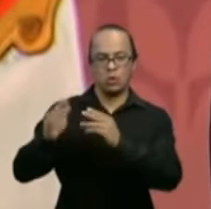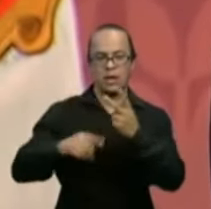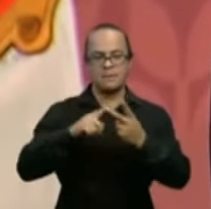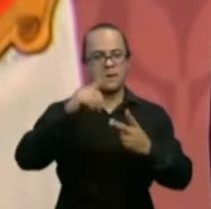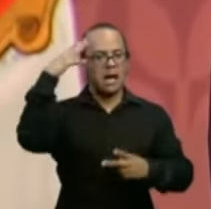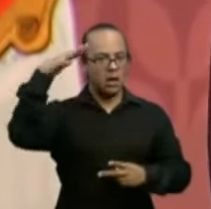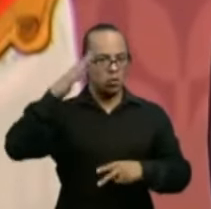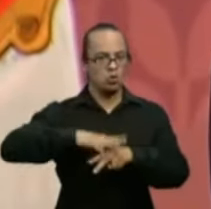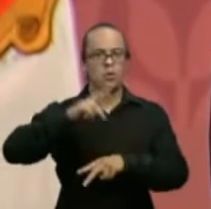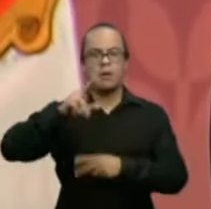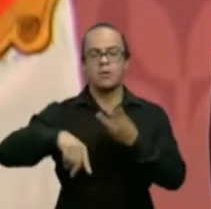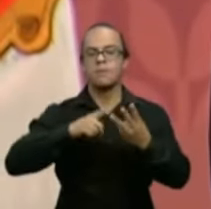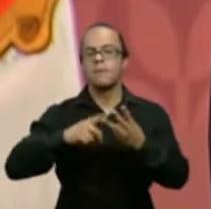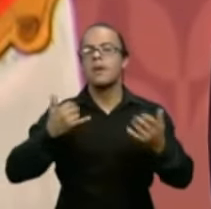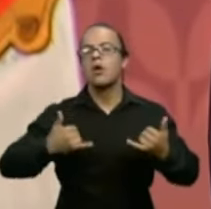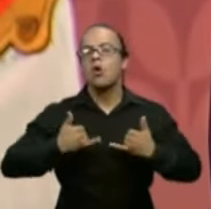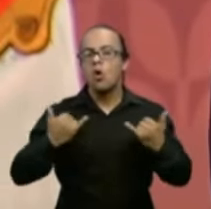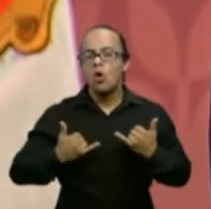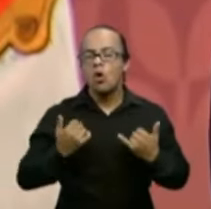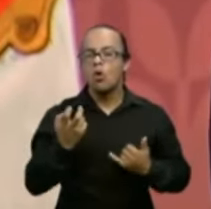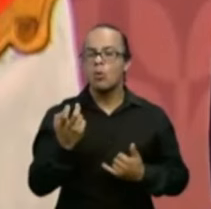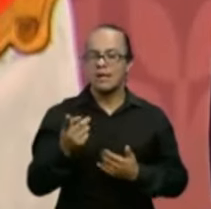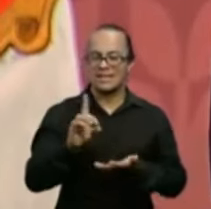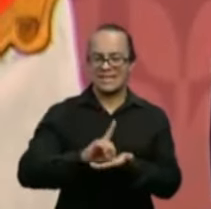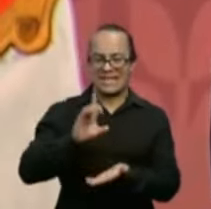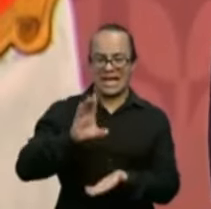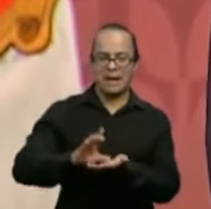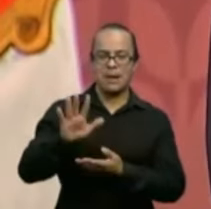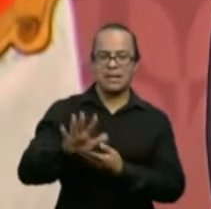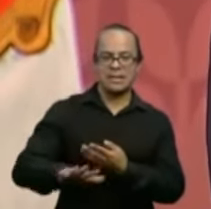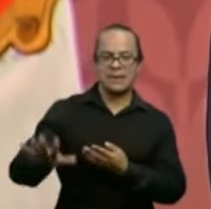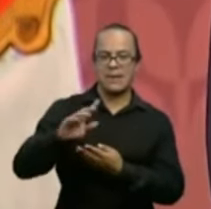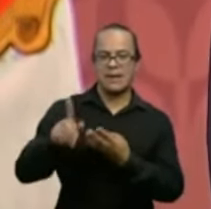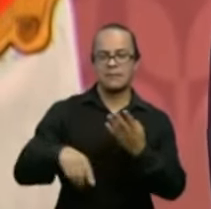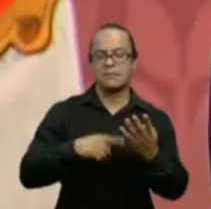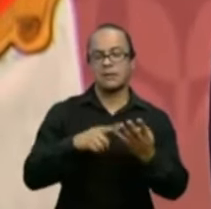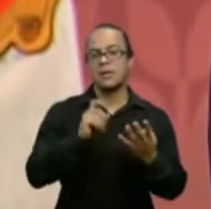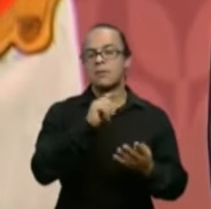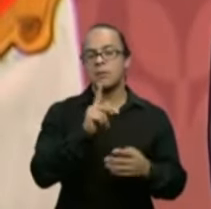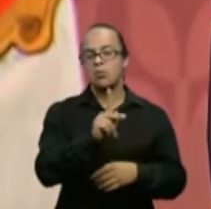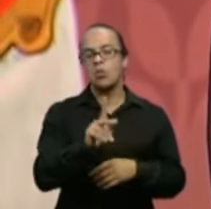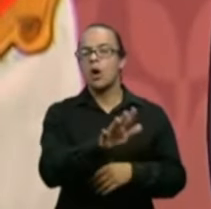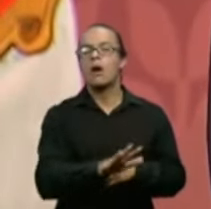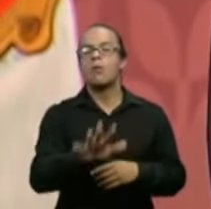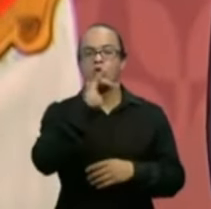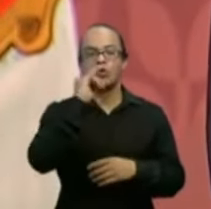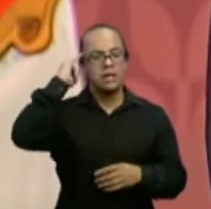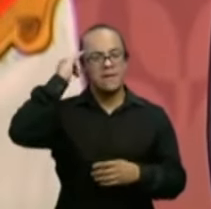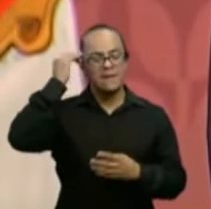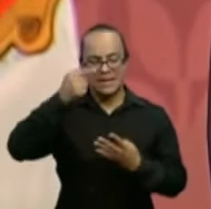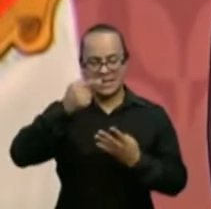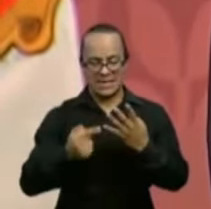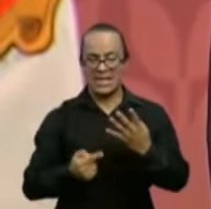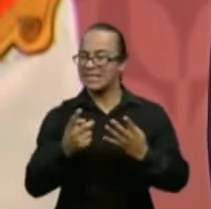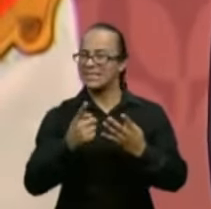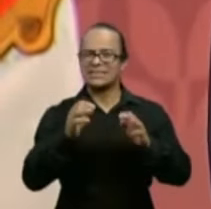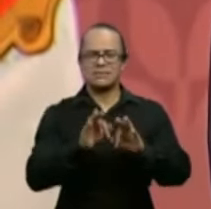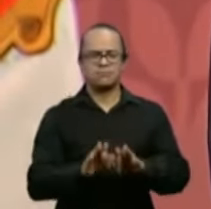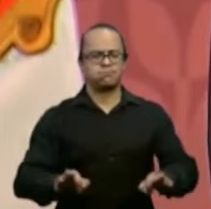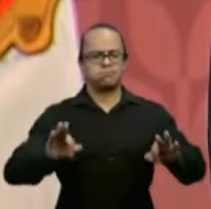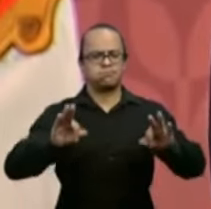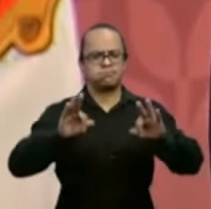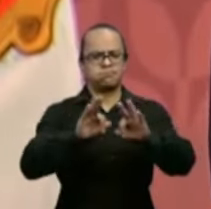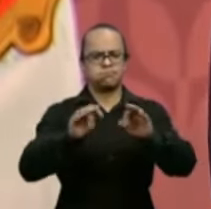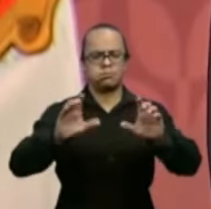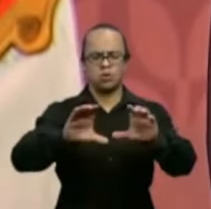mayores, las y los jóvenes quienes padecen alguna discapacidad y nuestros pueblos originarios son pilares de nuestra